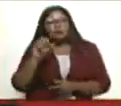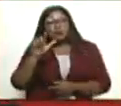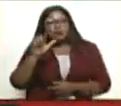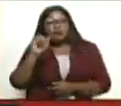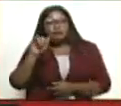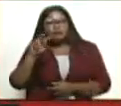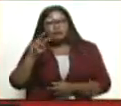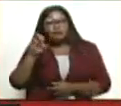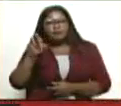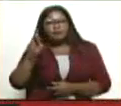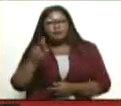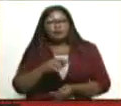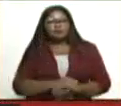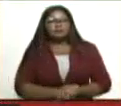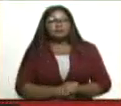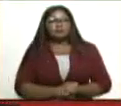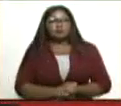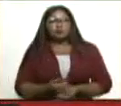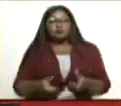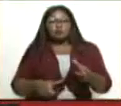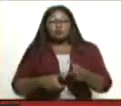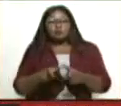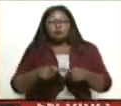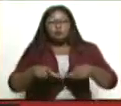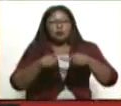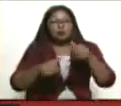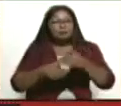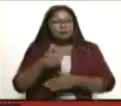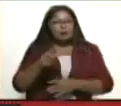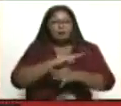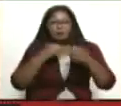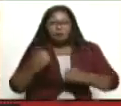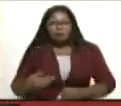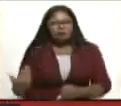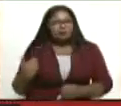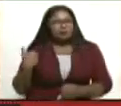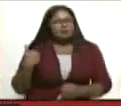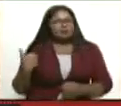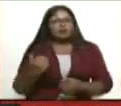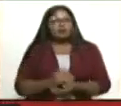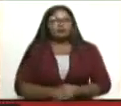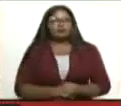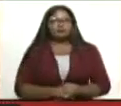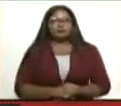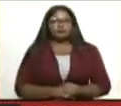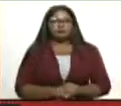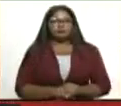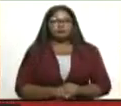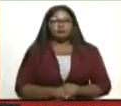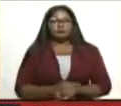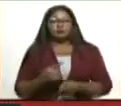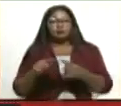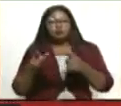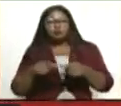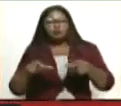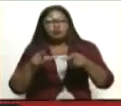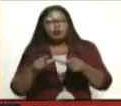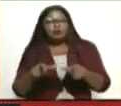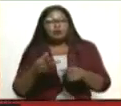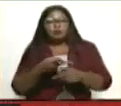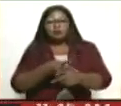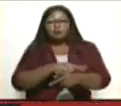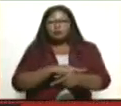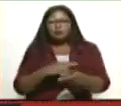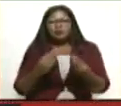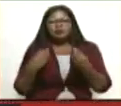los ataques más inclementes. Y las hemos denominado zonas de crisis humanitarias. En esas